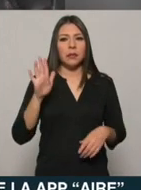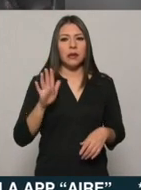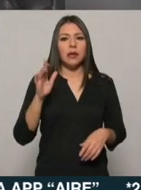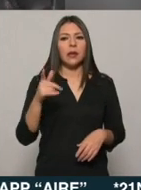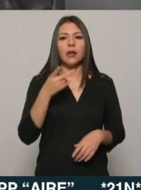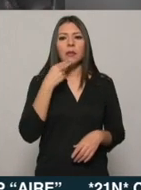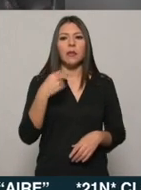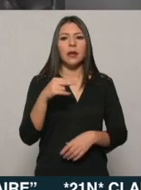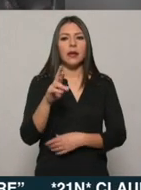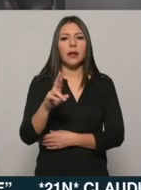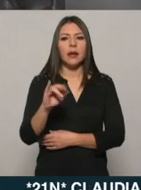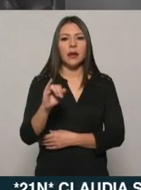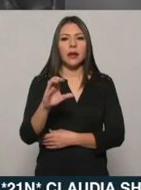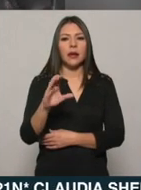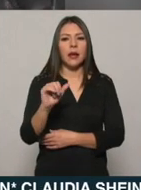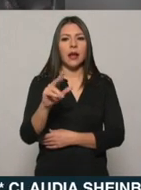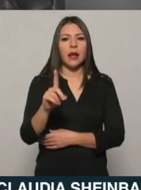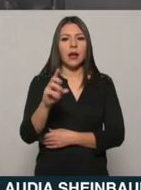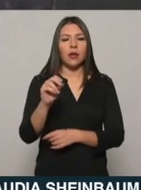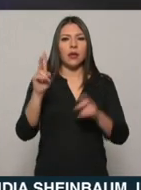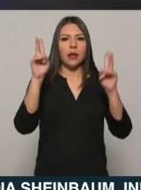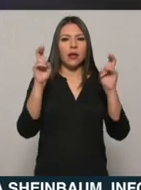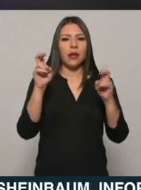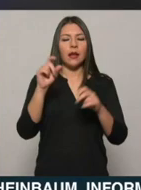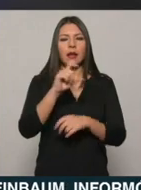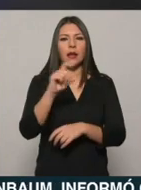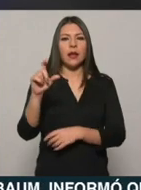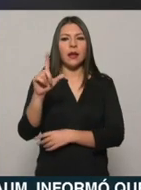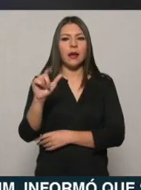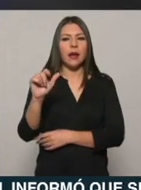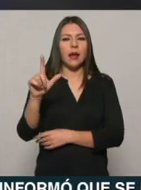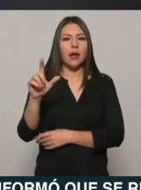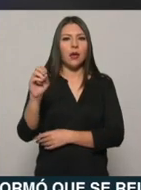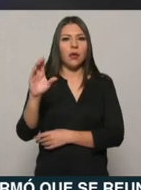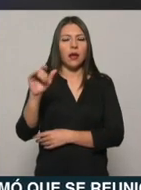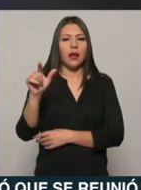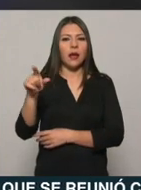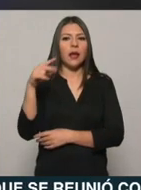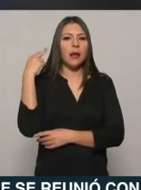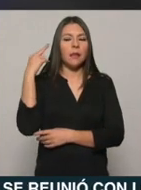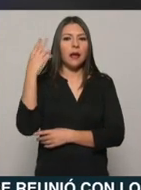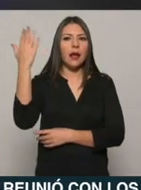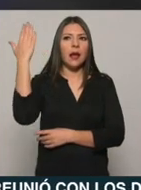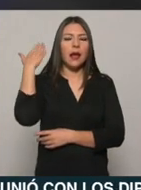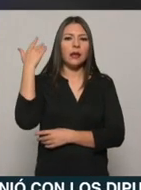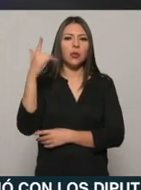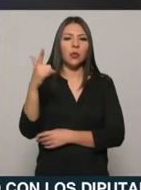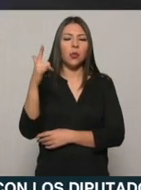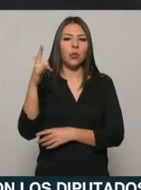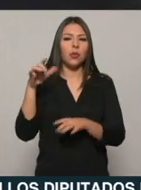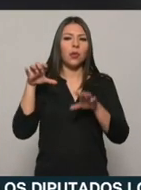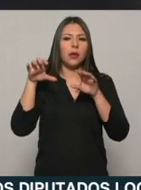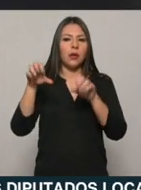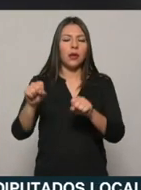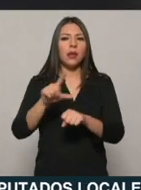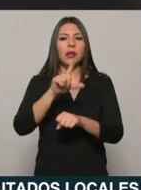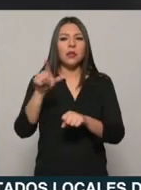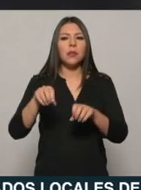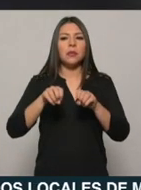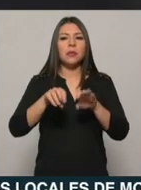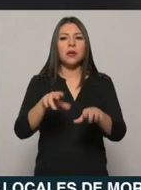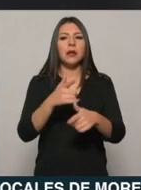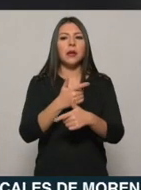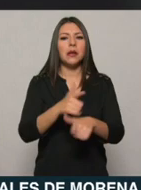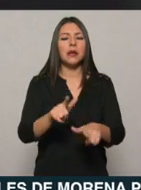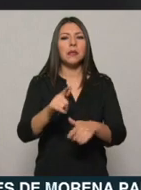N., alias La Loca, a quien las Fuerzas Coordinadas de Veracruz detuvieron en julio de este año y fue liberado posteriormente en